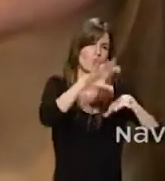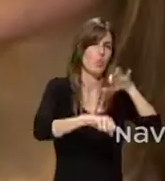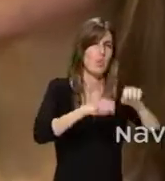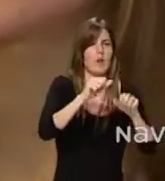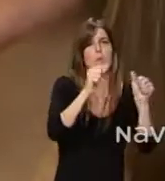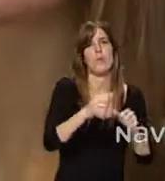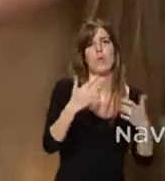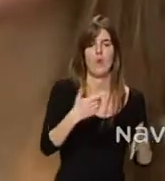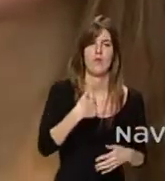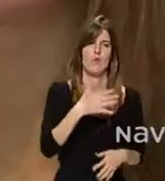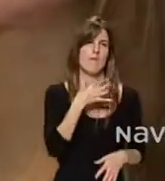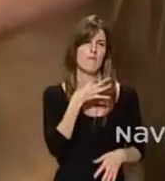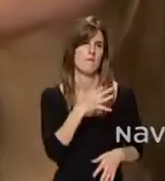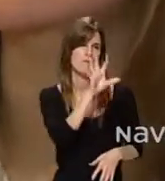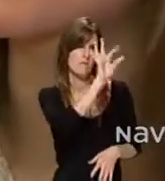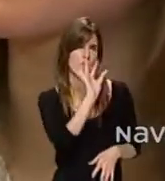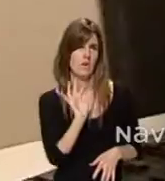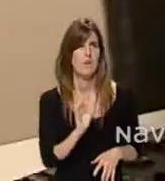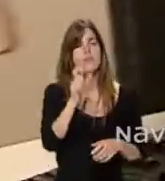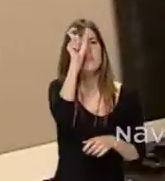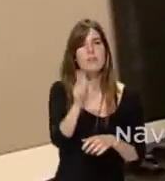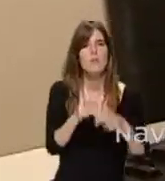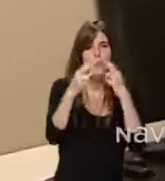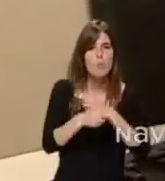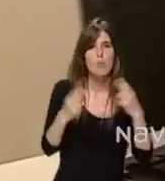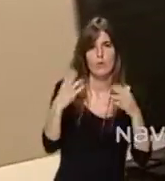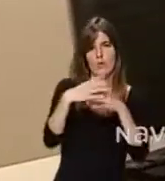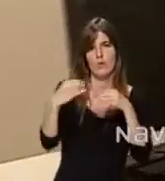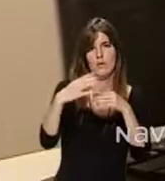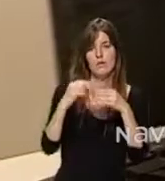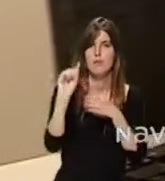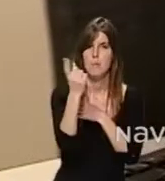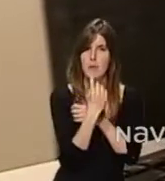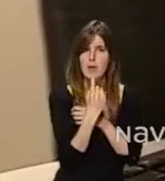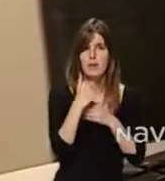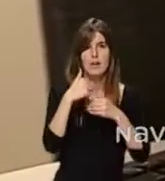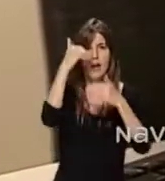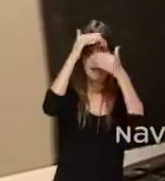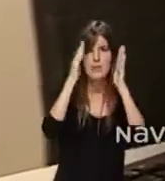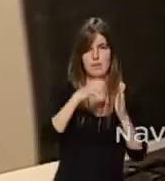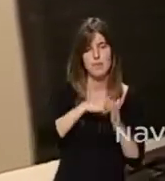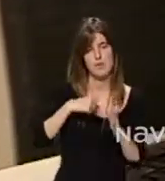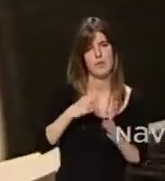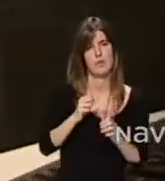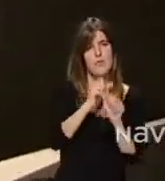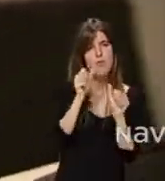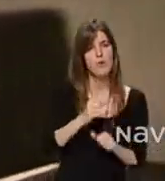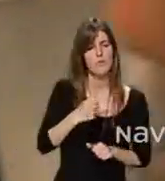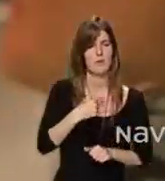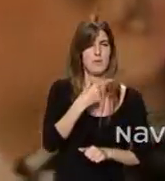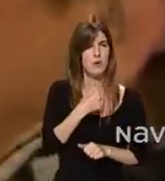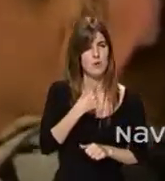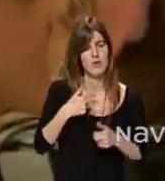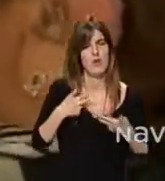luego atender a los clientes de una forma más individualizada, como a ti te gusta, tienes la